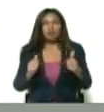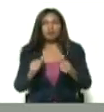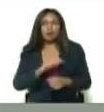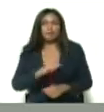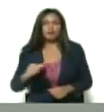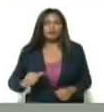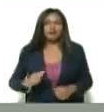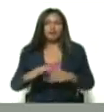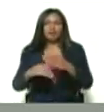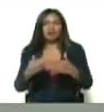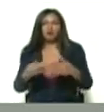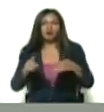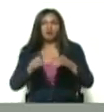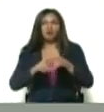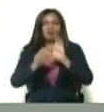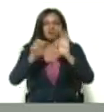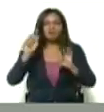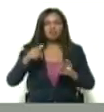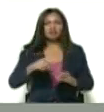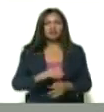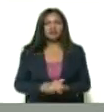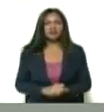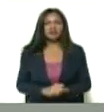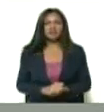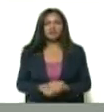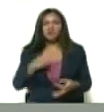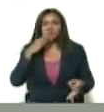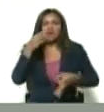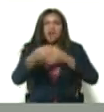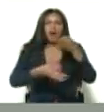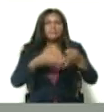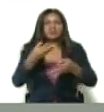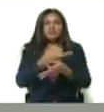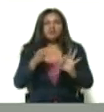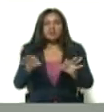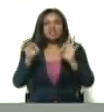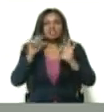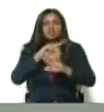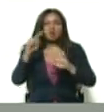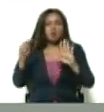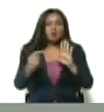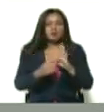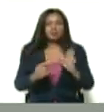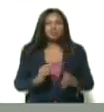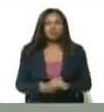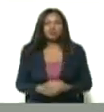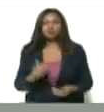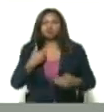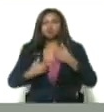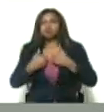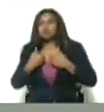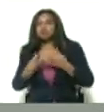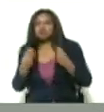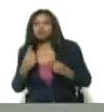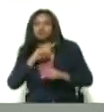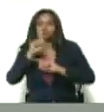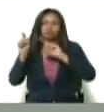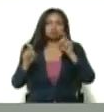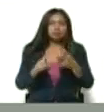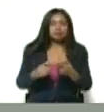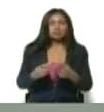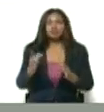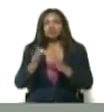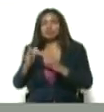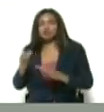coordinación a través de la comisión, nos habla de un éxito sin duda rotundo. hay una preocupación que hoy recogíamos en las redes